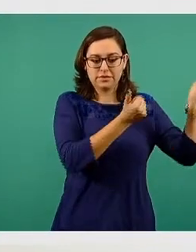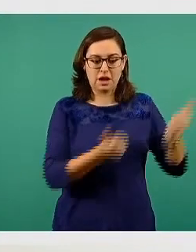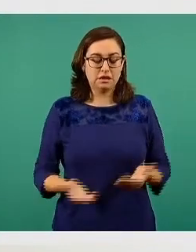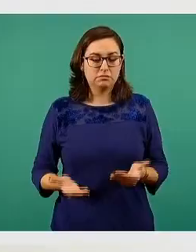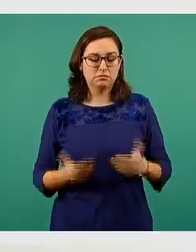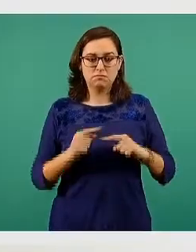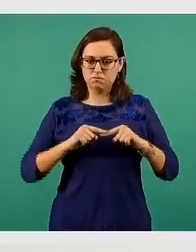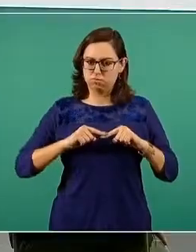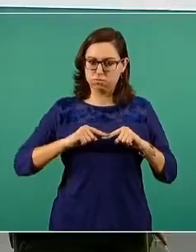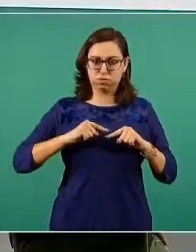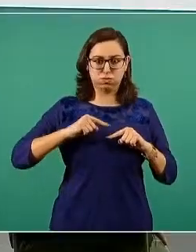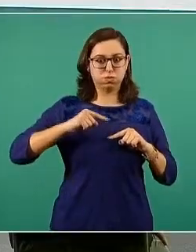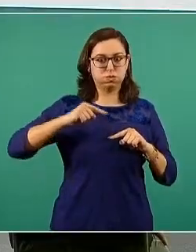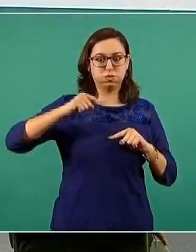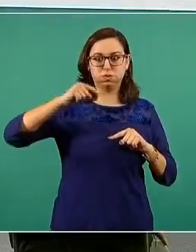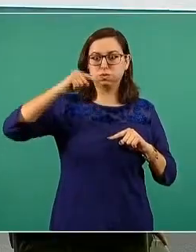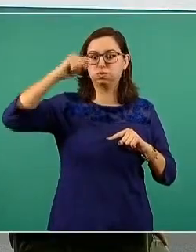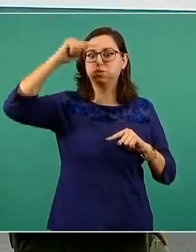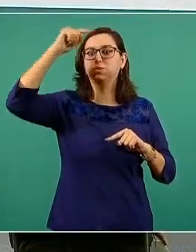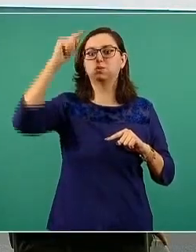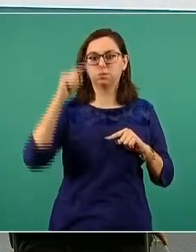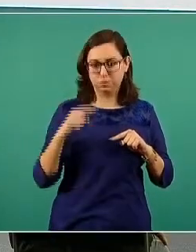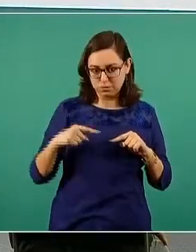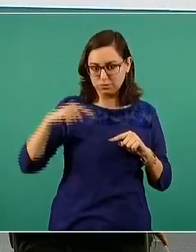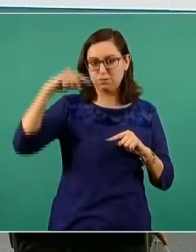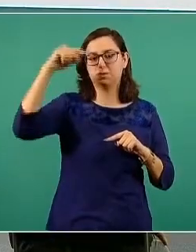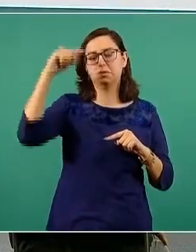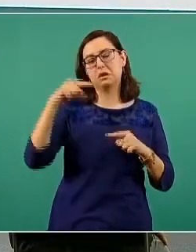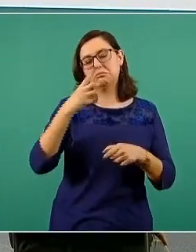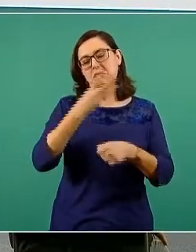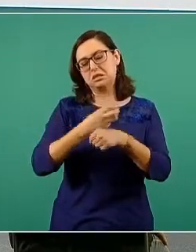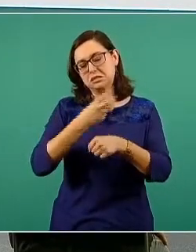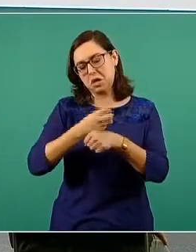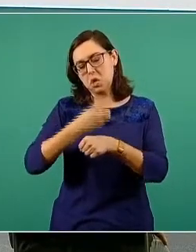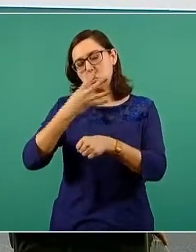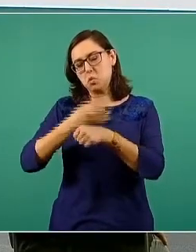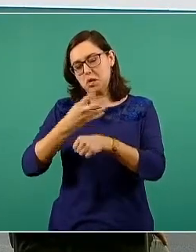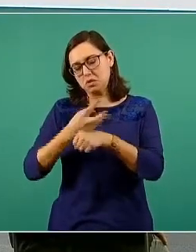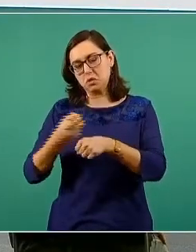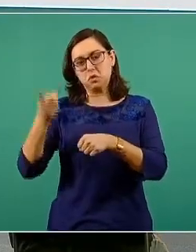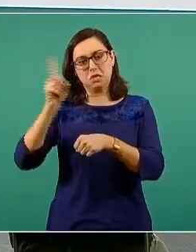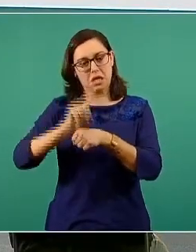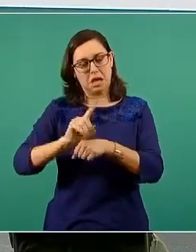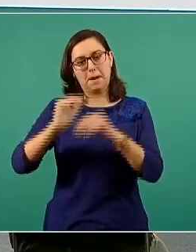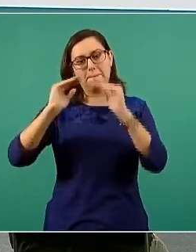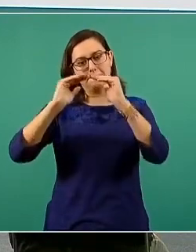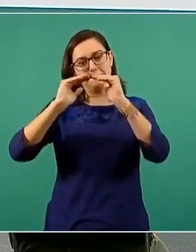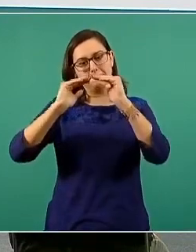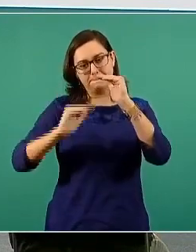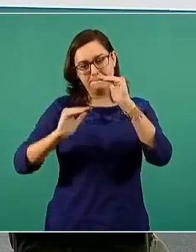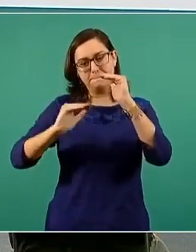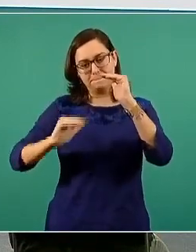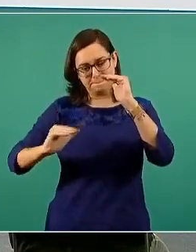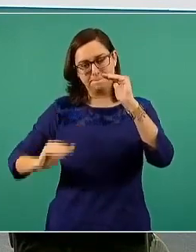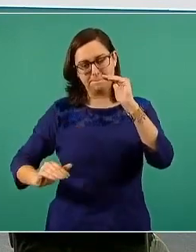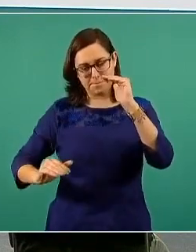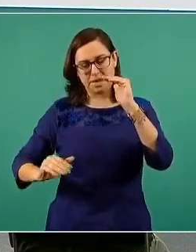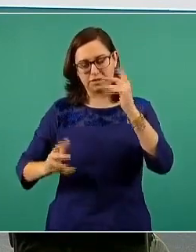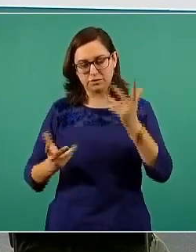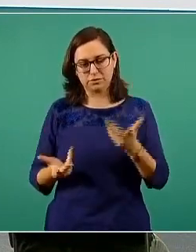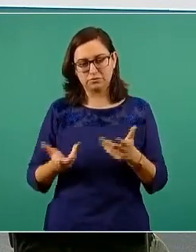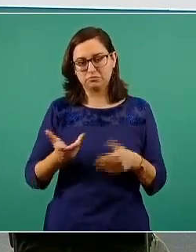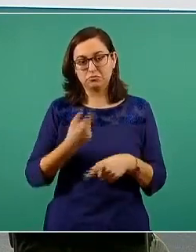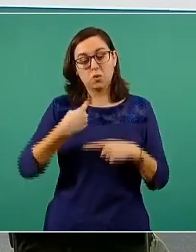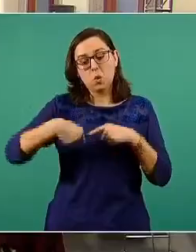logra cierta cantidad que aumenta al día siguiente, y generalmente en el tercer día se llega al punto máximo de aprovechamiento de